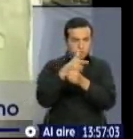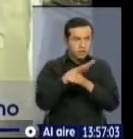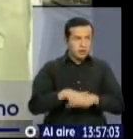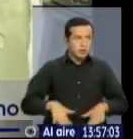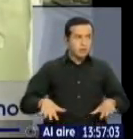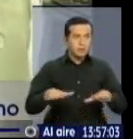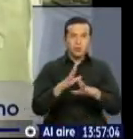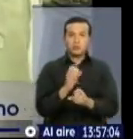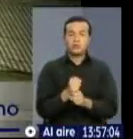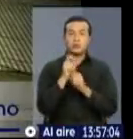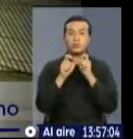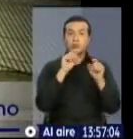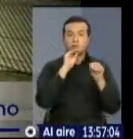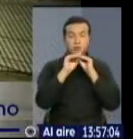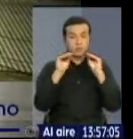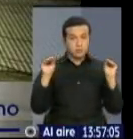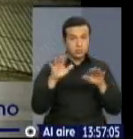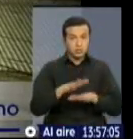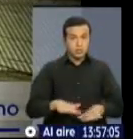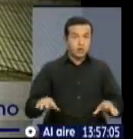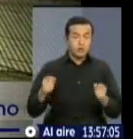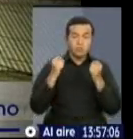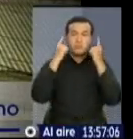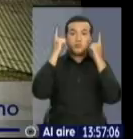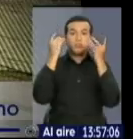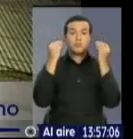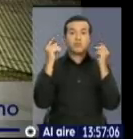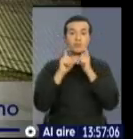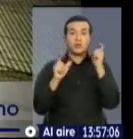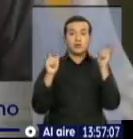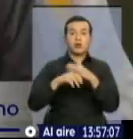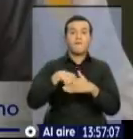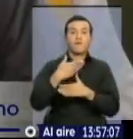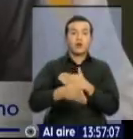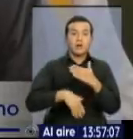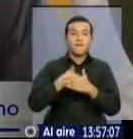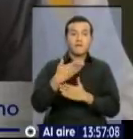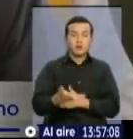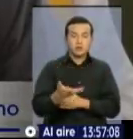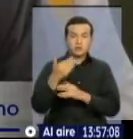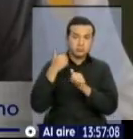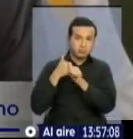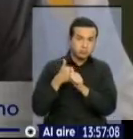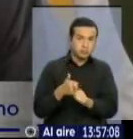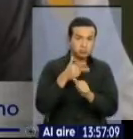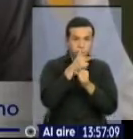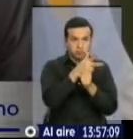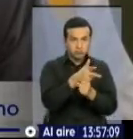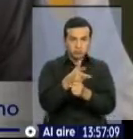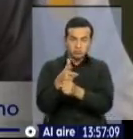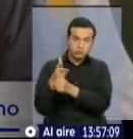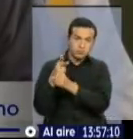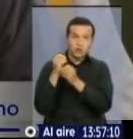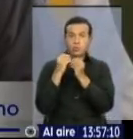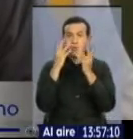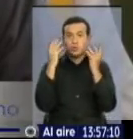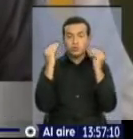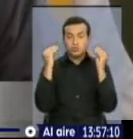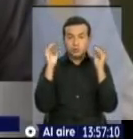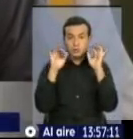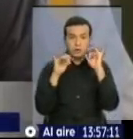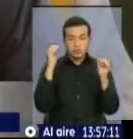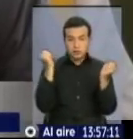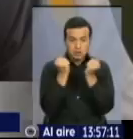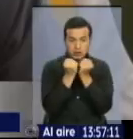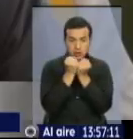principalmente la seguridad de los habitantes que tras el susto salieron de sus viviendas. Se dio un seguimiento con cámaras donde hubo bastante aglomeración de